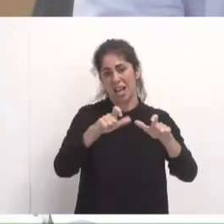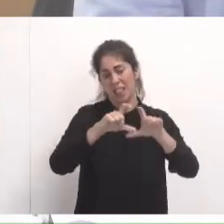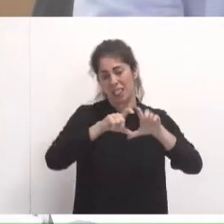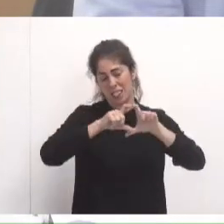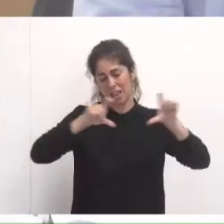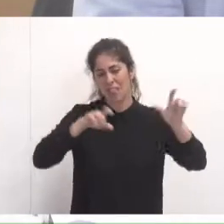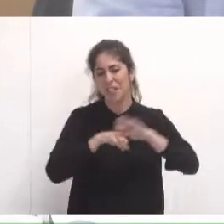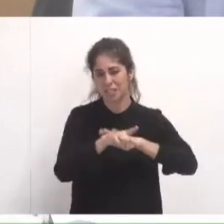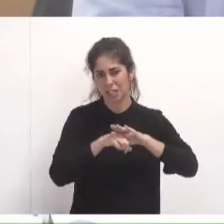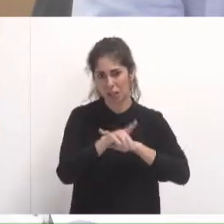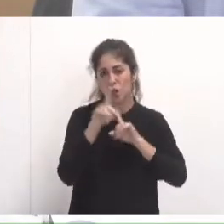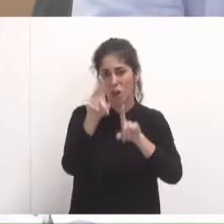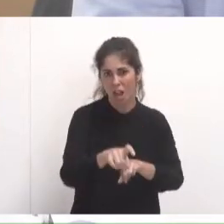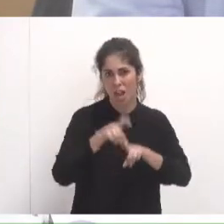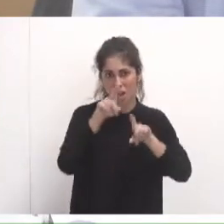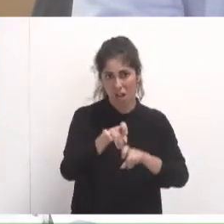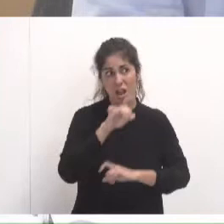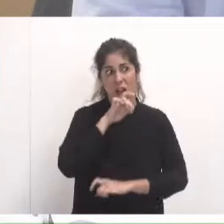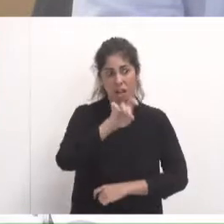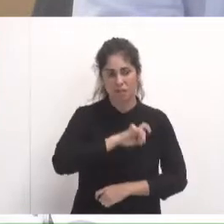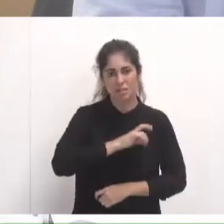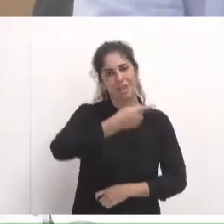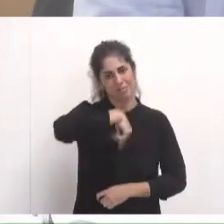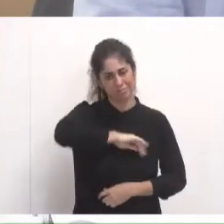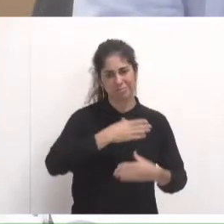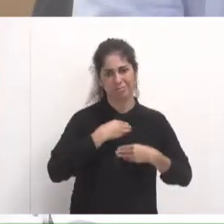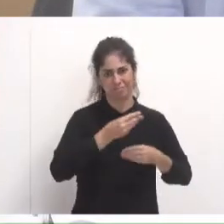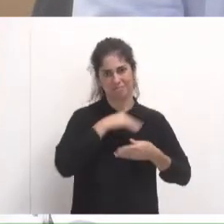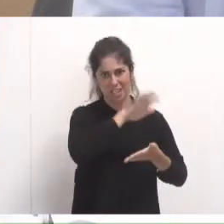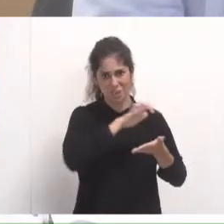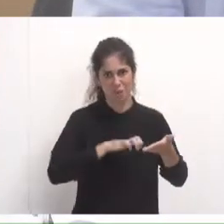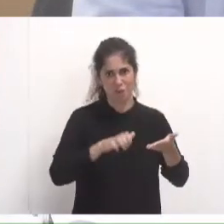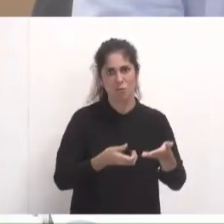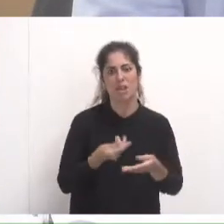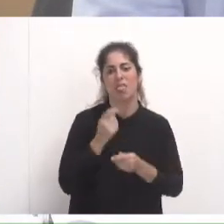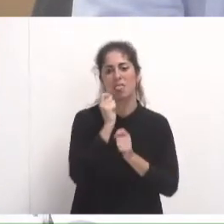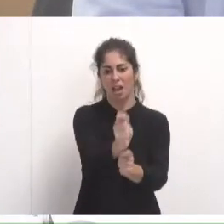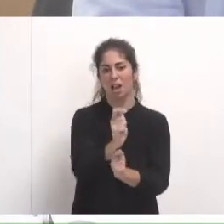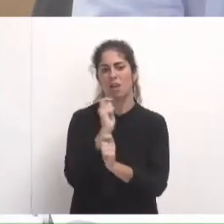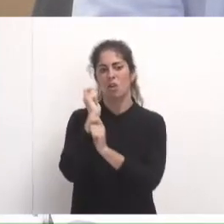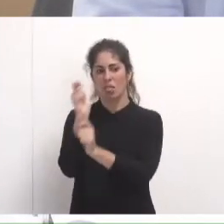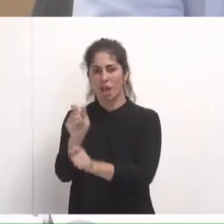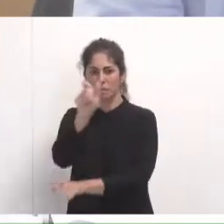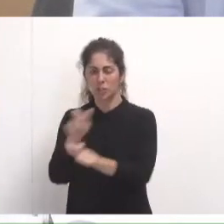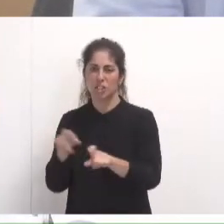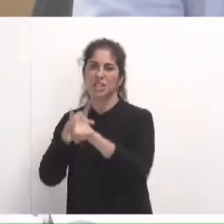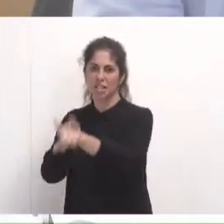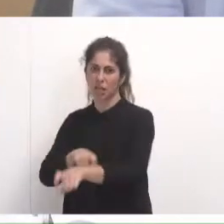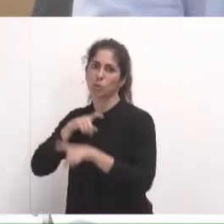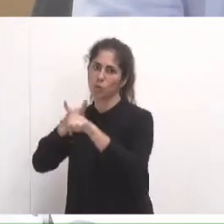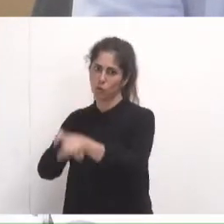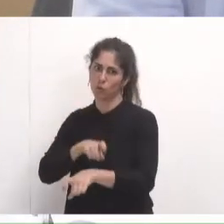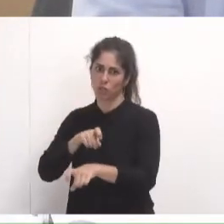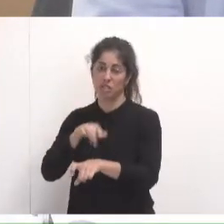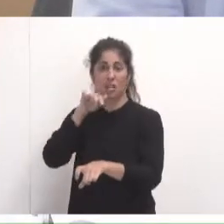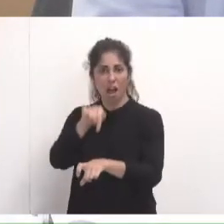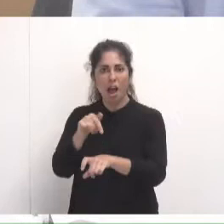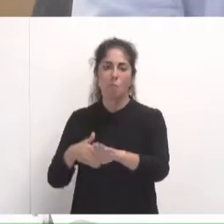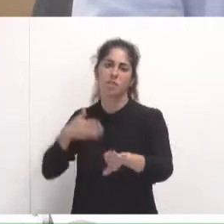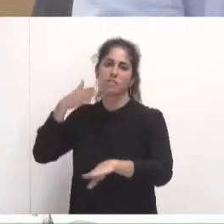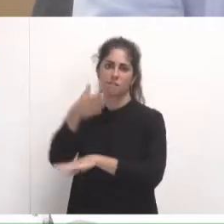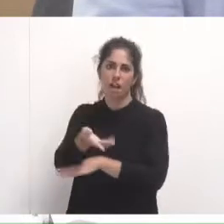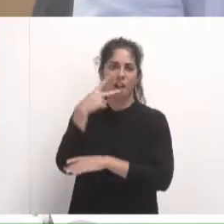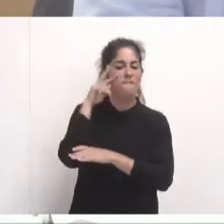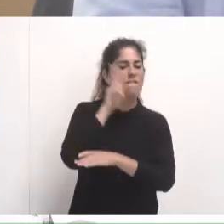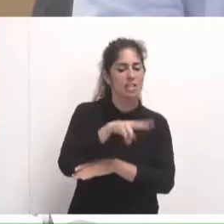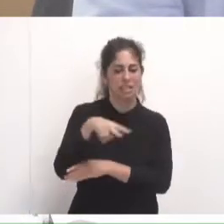cuenta que esta hoja divulgadora se le entregará, la que estamos hablando, se le entregará también a los agricultores, bueno, pues en ese caso habrá una visita a la parcela más